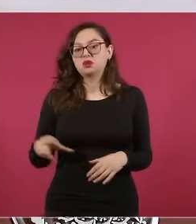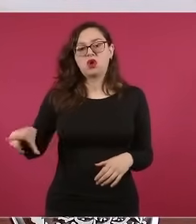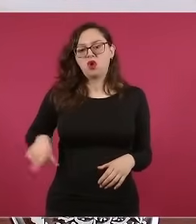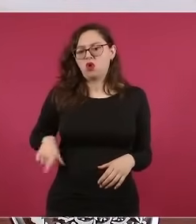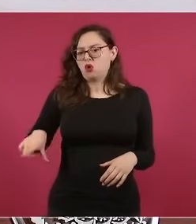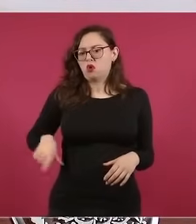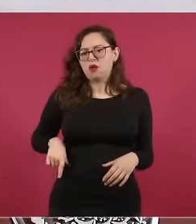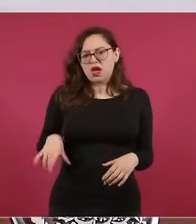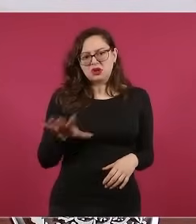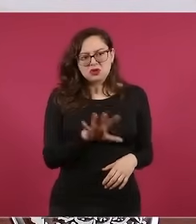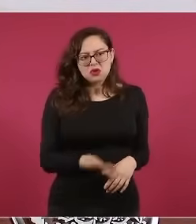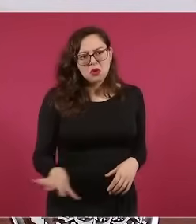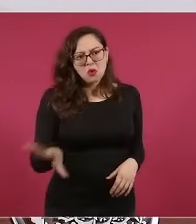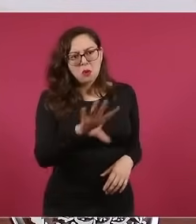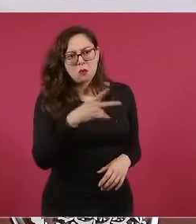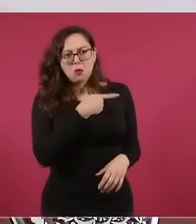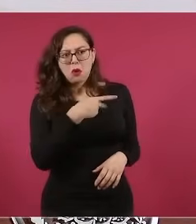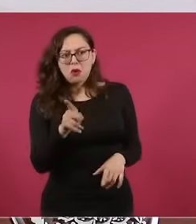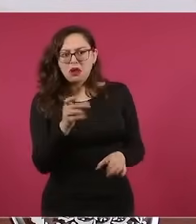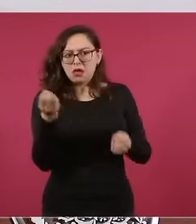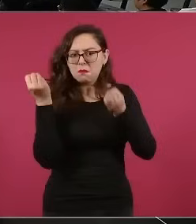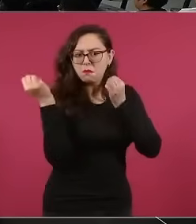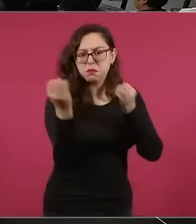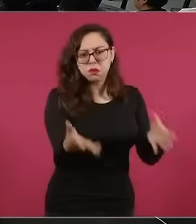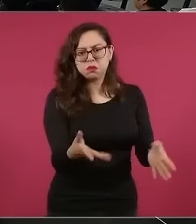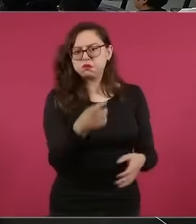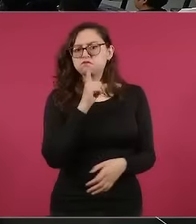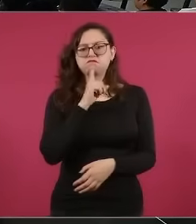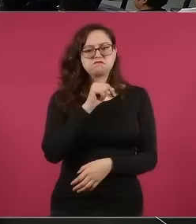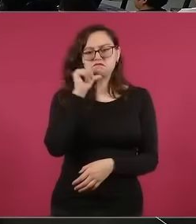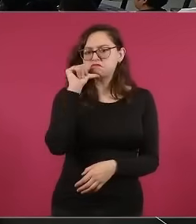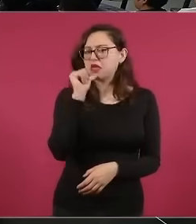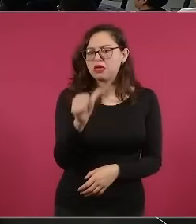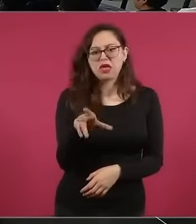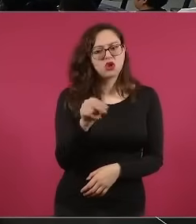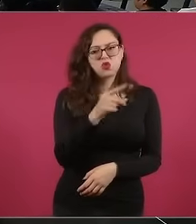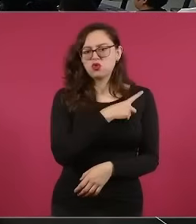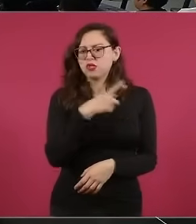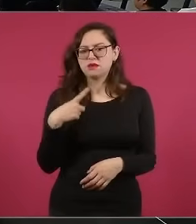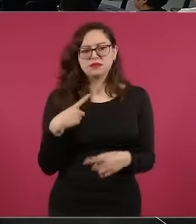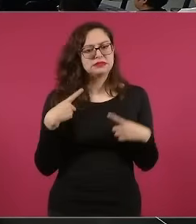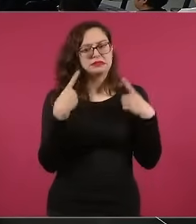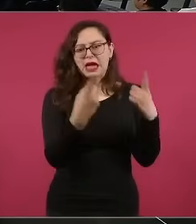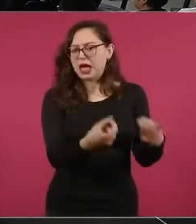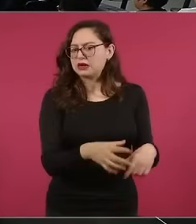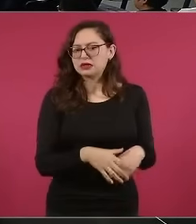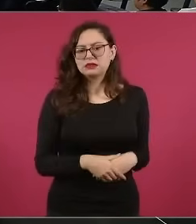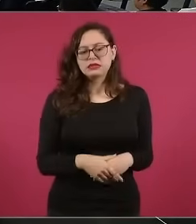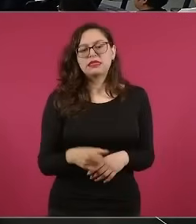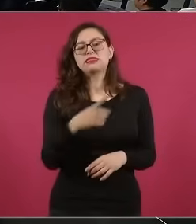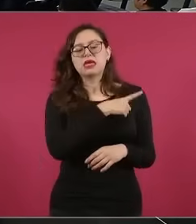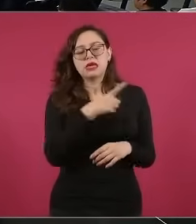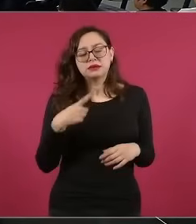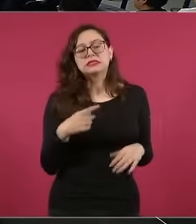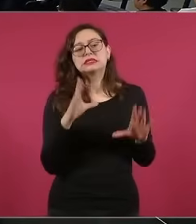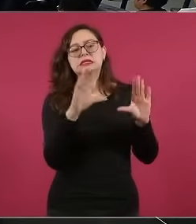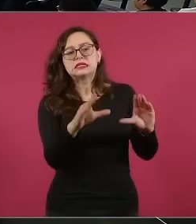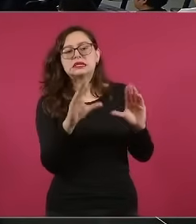darle nada a los pobres, a los necesitados. Hay que enseñarlos a